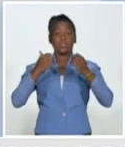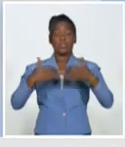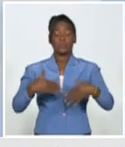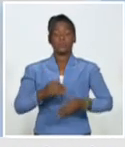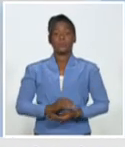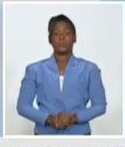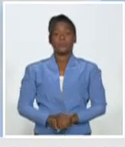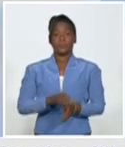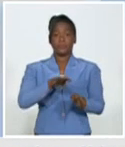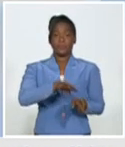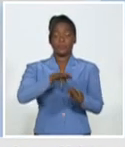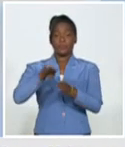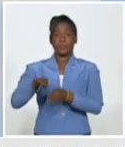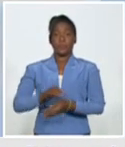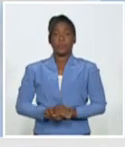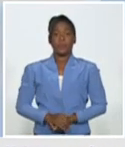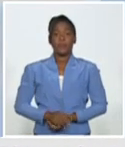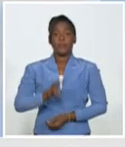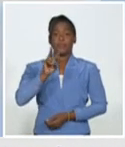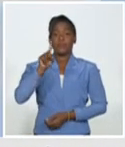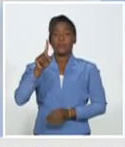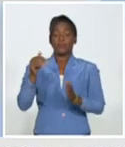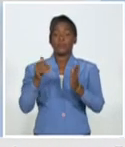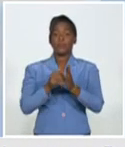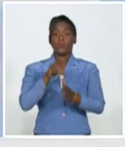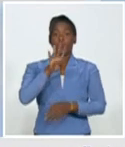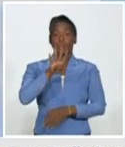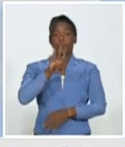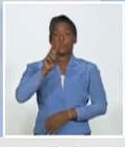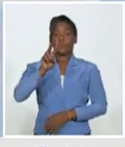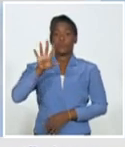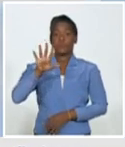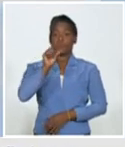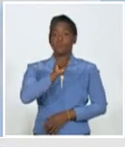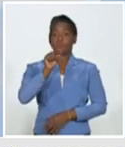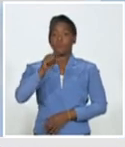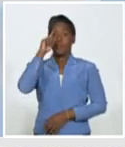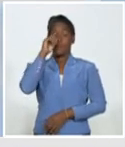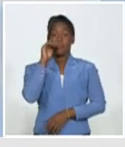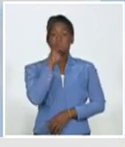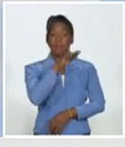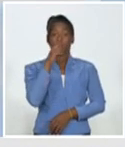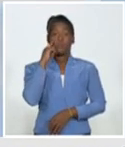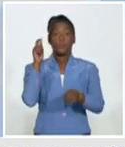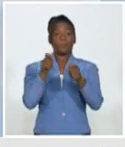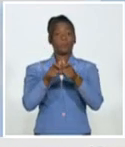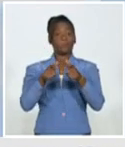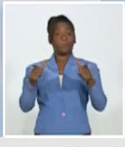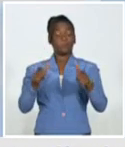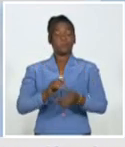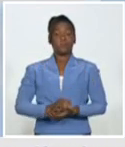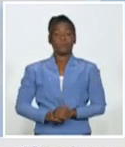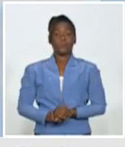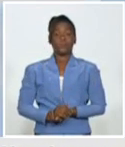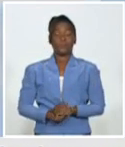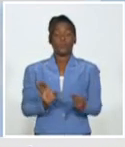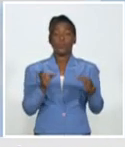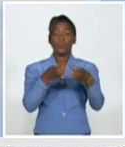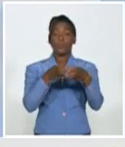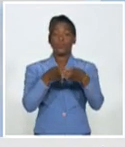21.425 pacientes ingresados, una cifra elevada, de ellos sospechosos